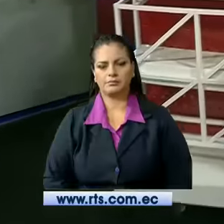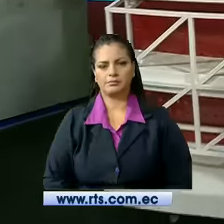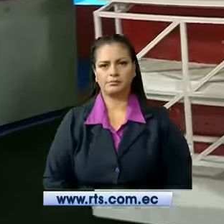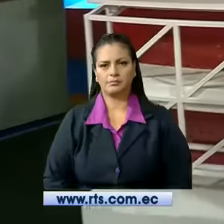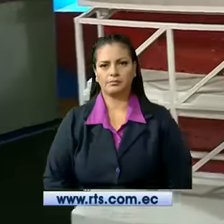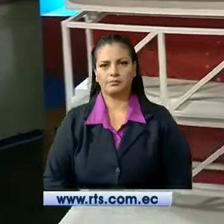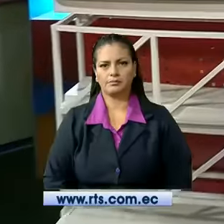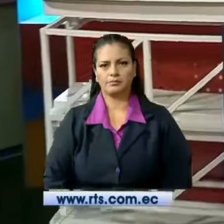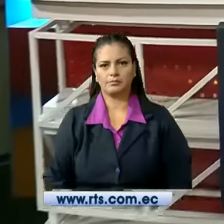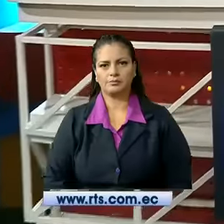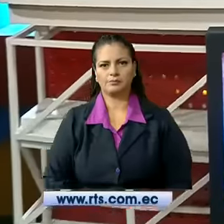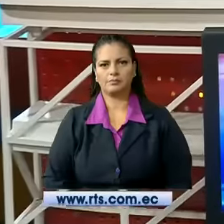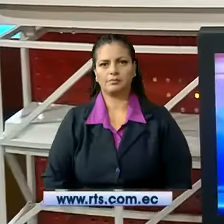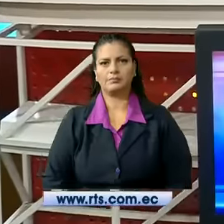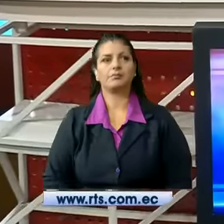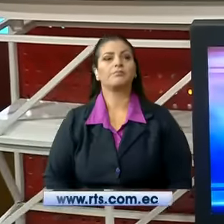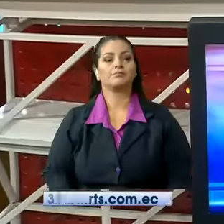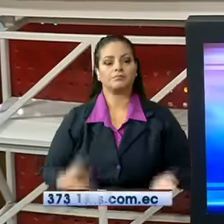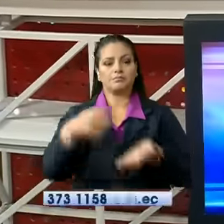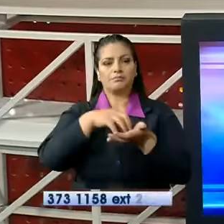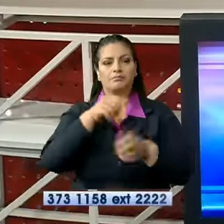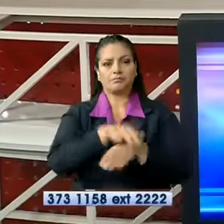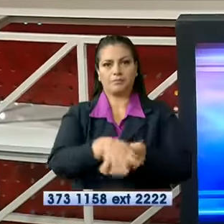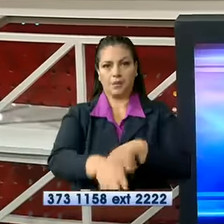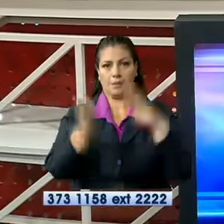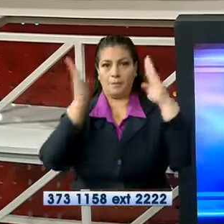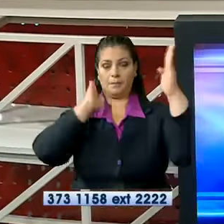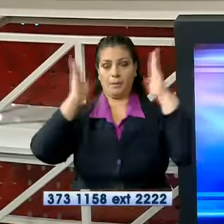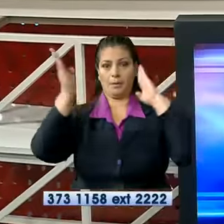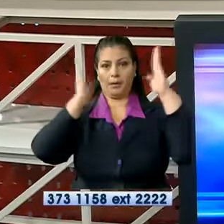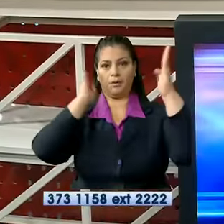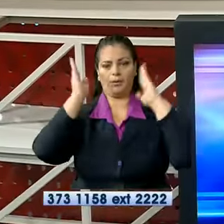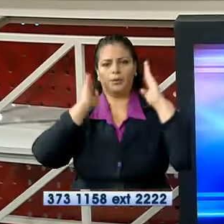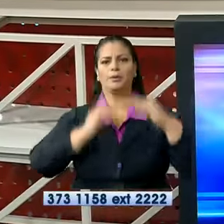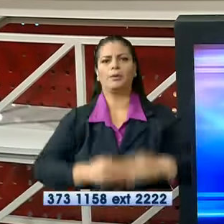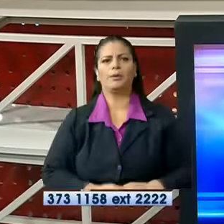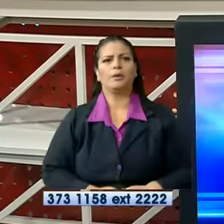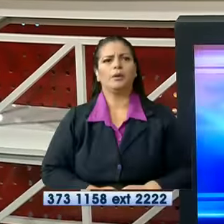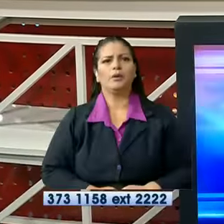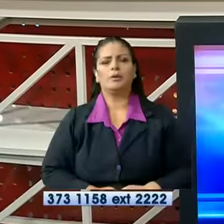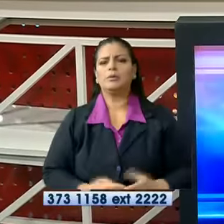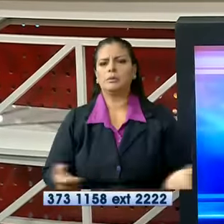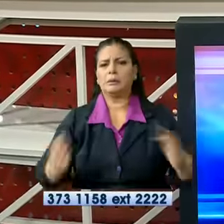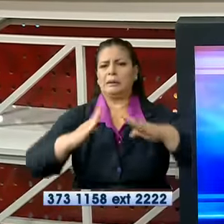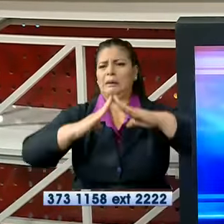Bueno, trasladémonos ahora a Babahoyo, la capital de la provincia de Los Ríos. Afortunadamente no se reportaron novedades con los dos